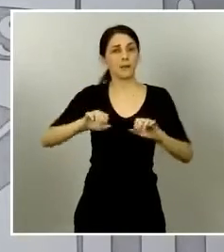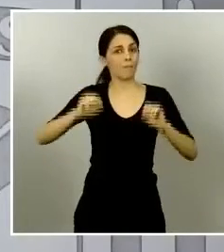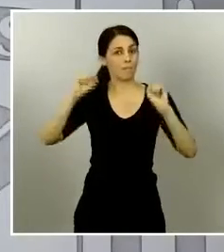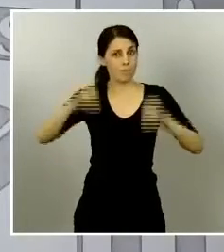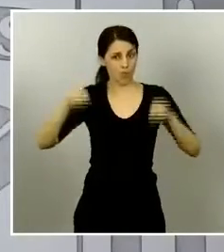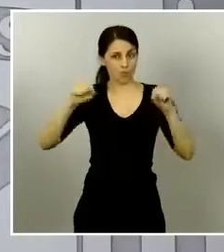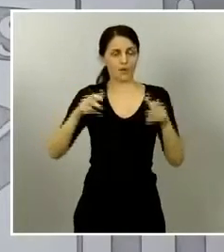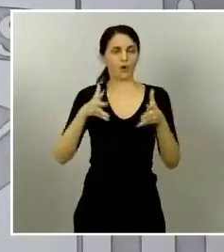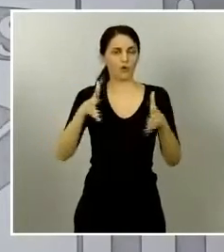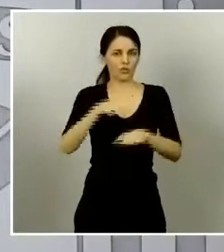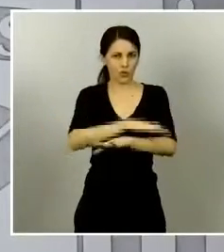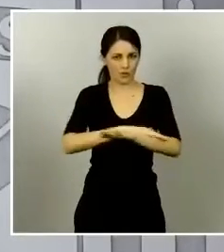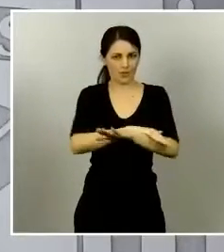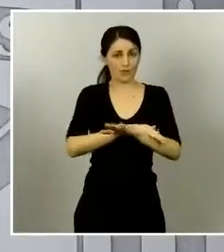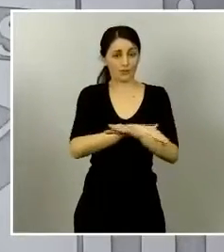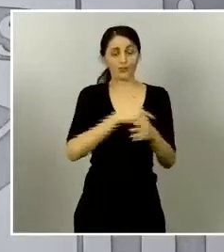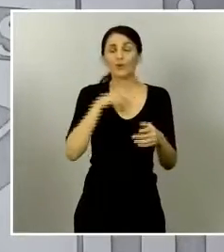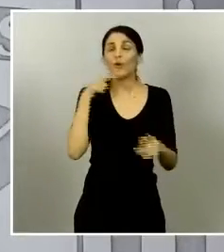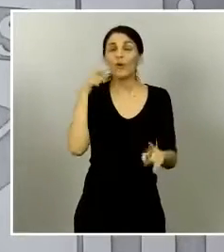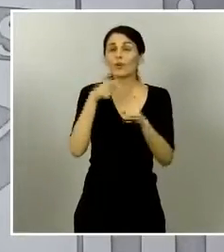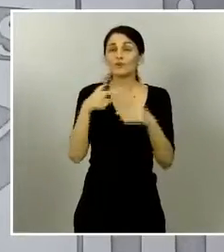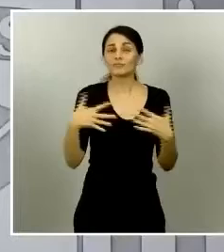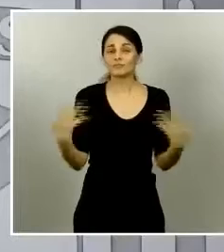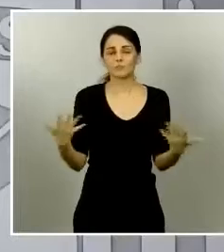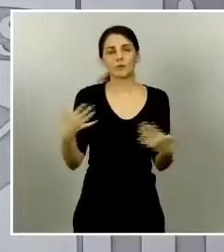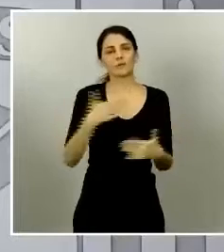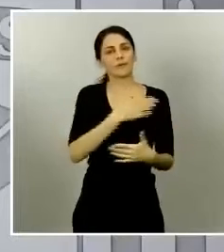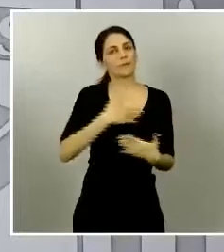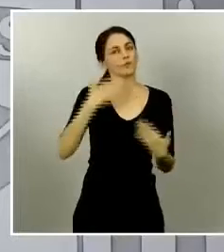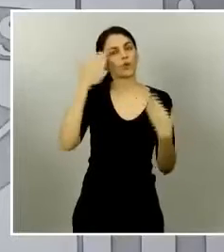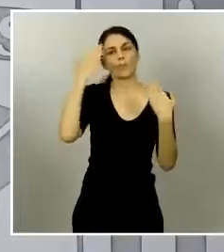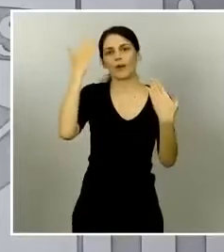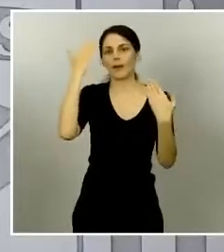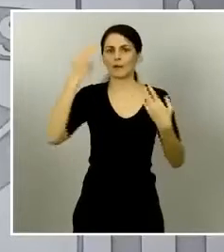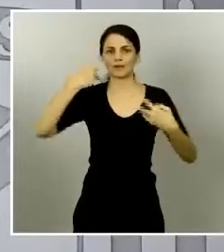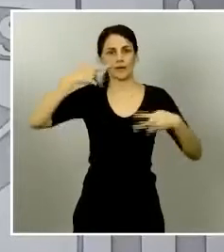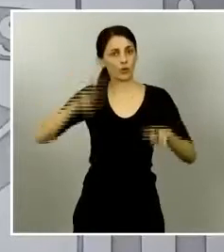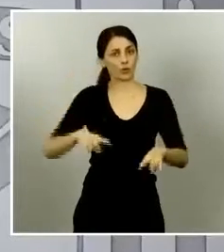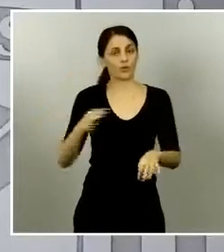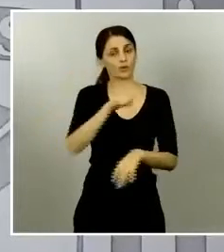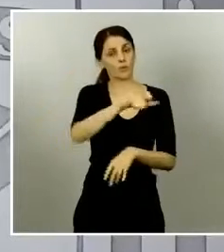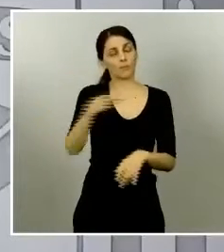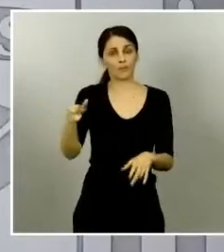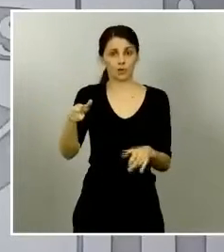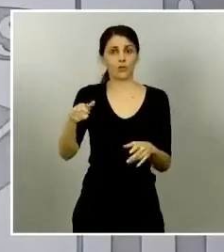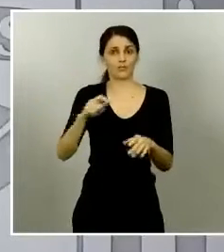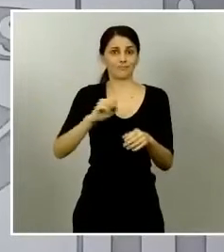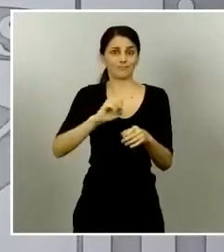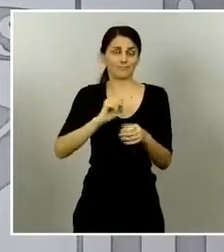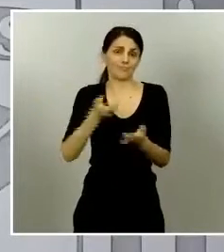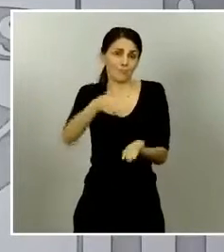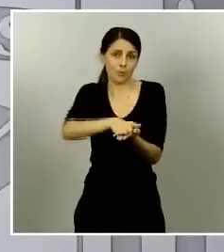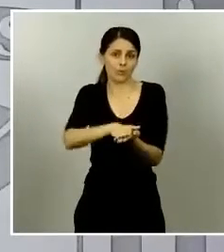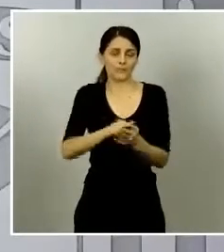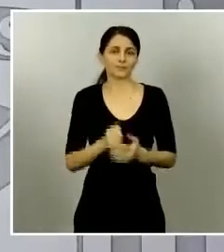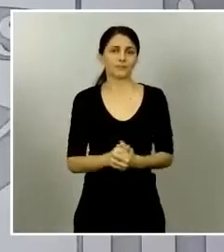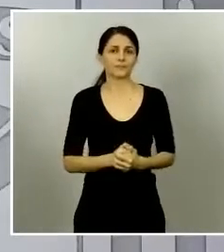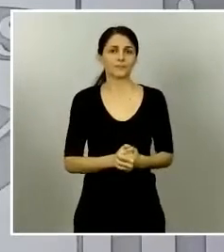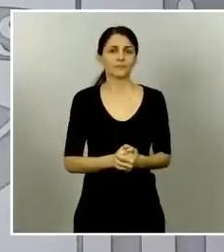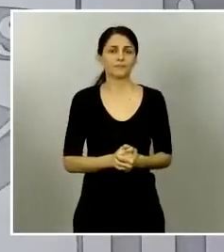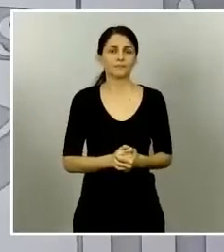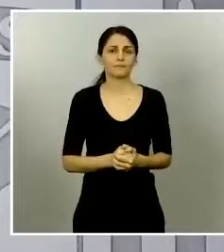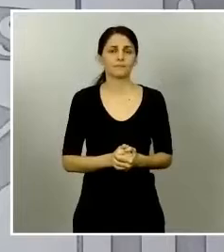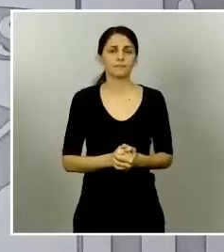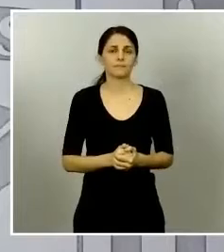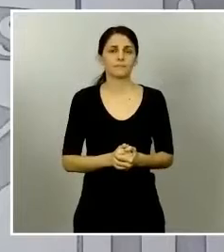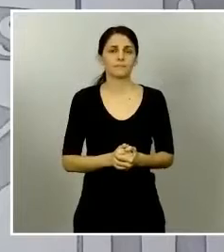que se aprobará este mismo martes en el Consejo de Ministros, y todo ello para rendir el debido homenaje y reconocimiento a